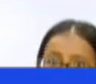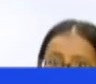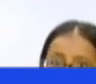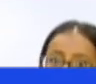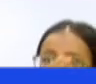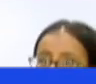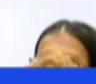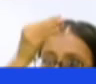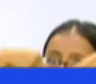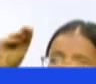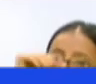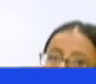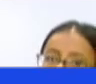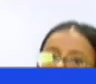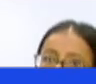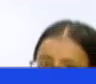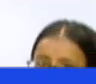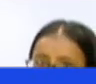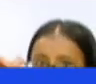la narcodictadura.